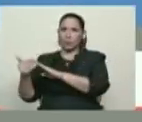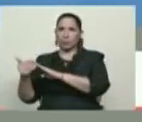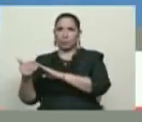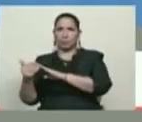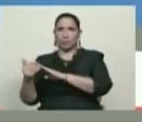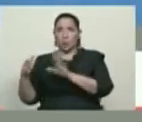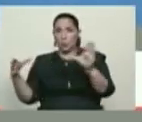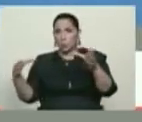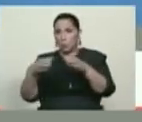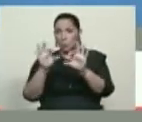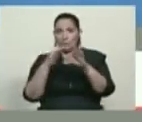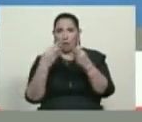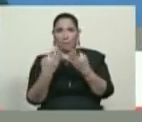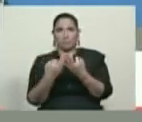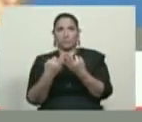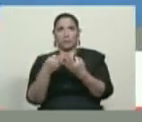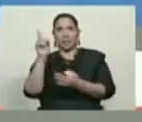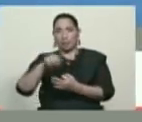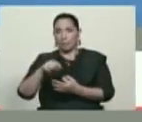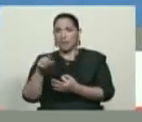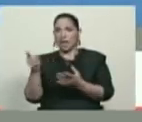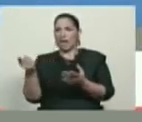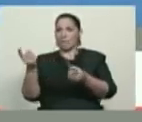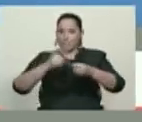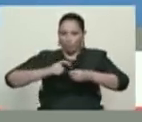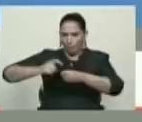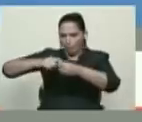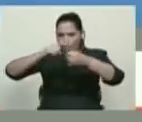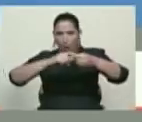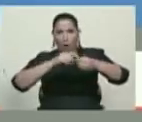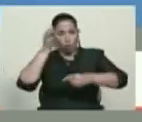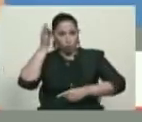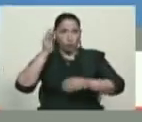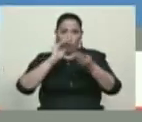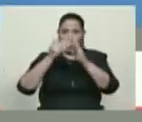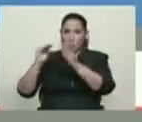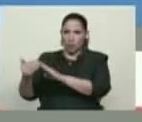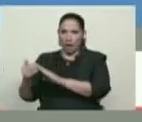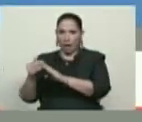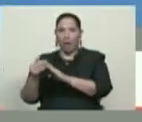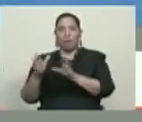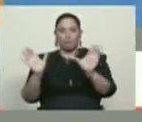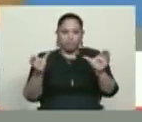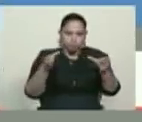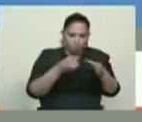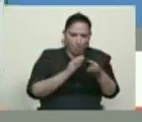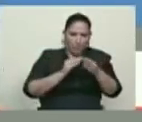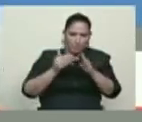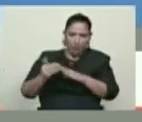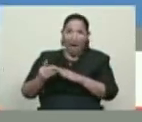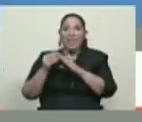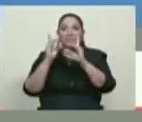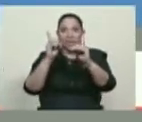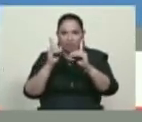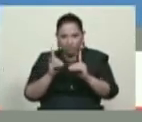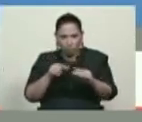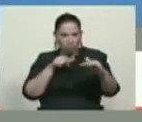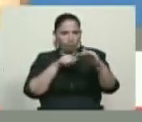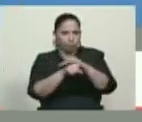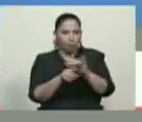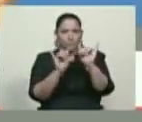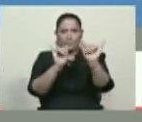de familias, y a su vez la agregación de los consejos comunales en comunas, y las decisiones allí se toman en tu